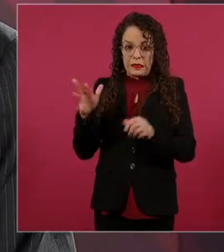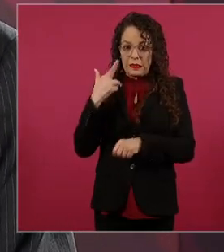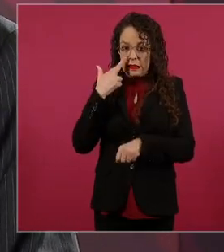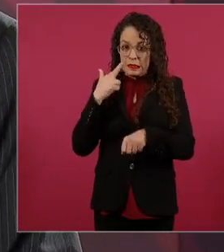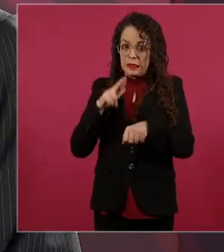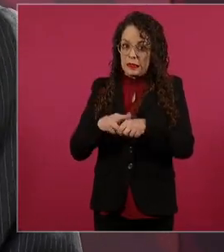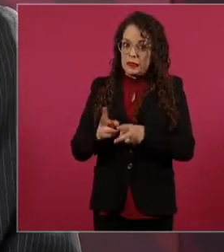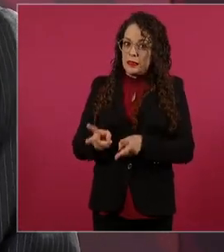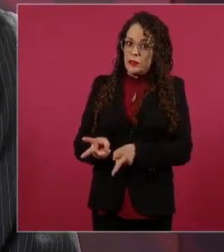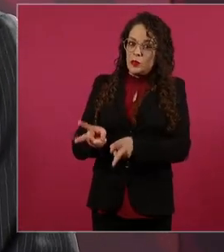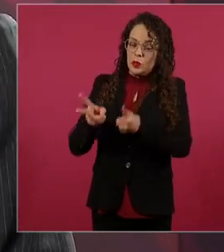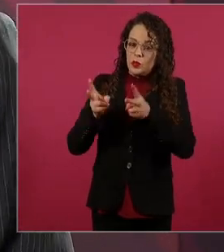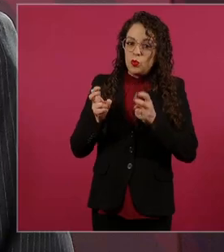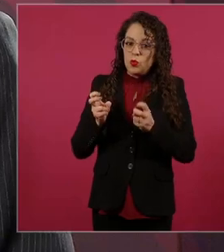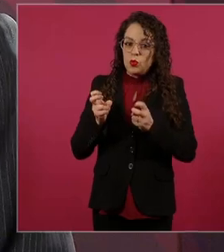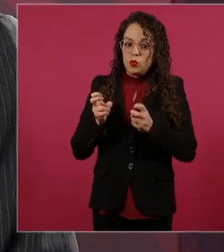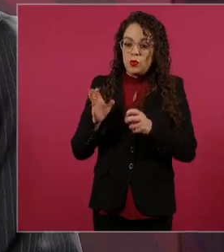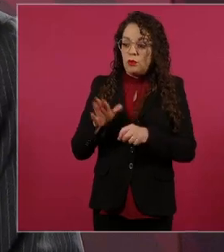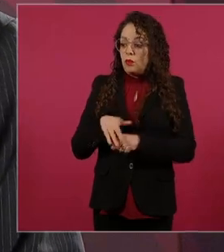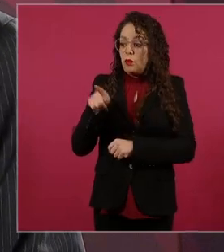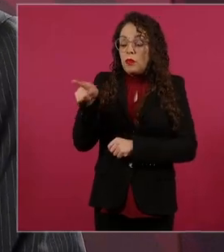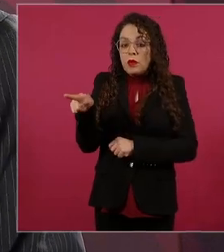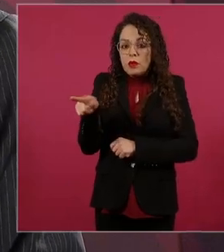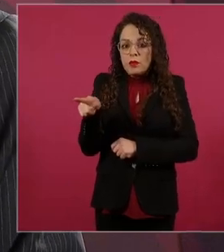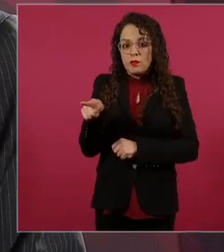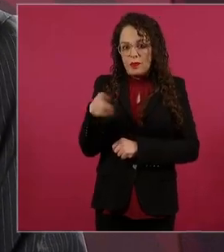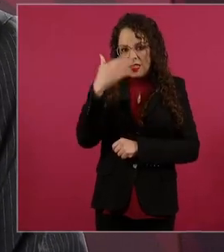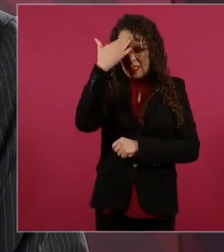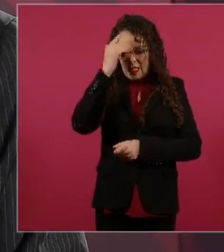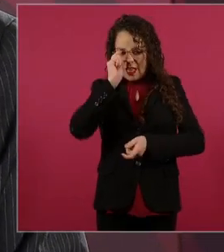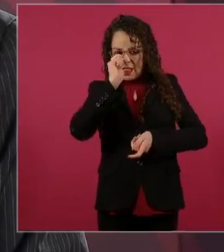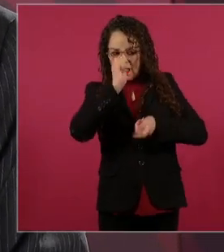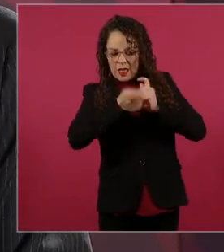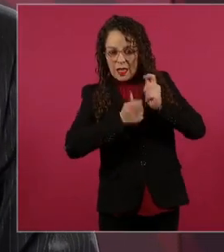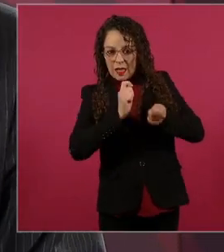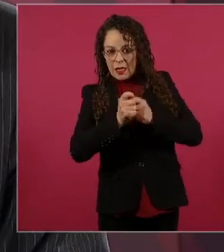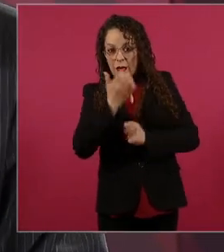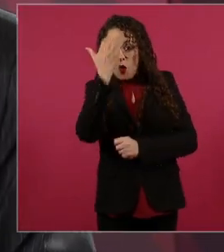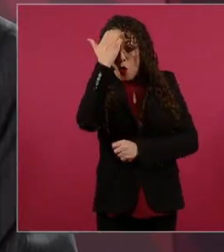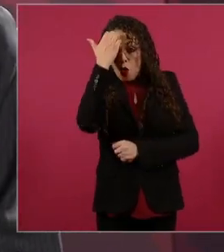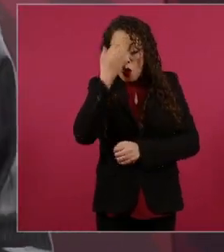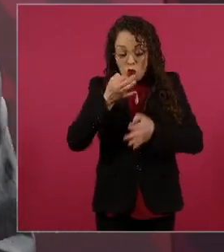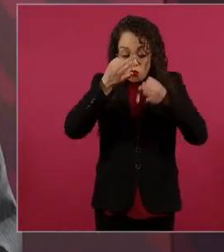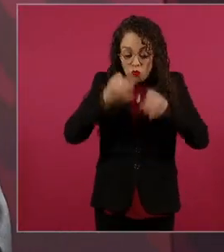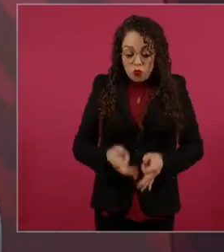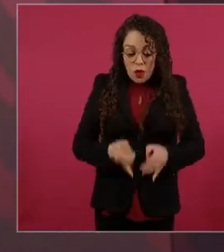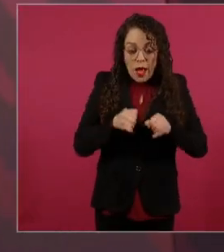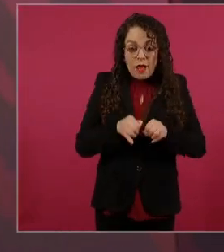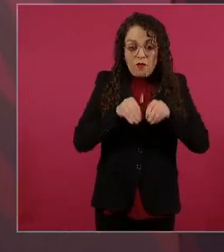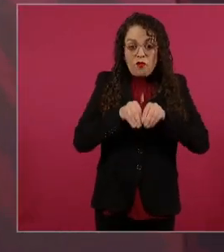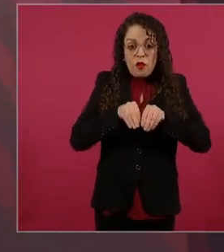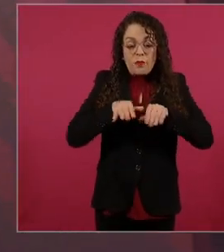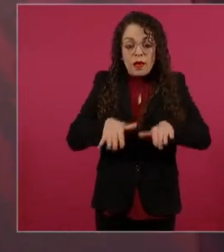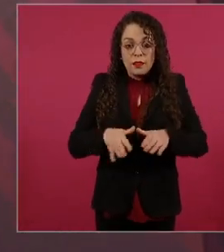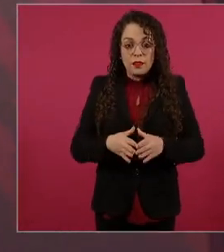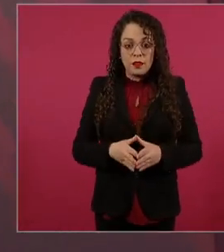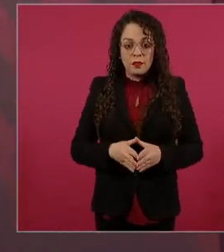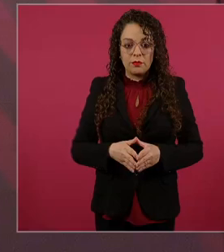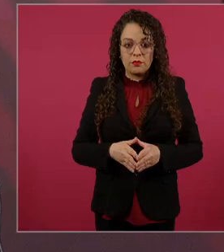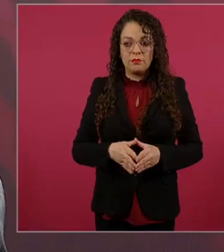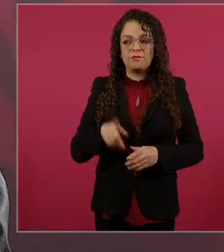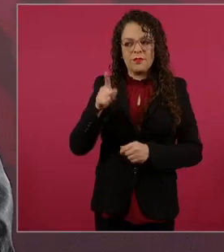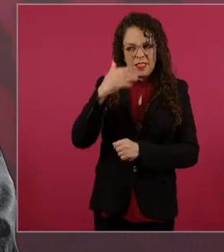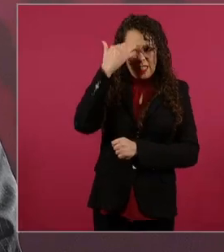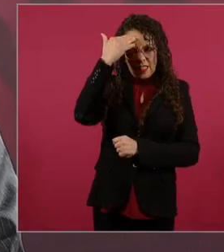pues tenía información privilegiada sabía que se iban a comprar las acciones